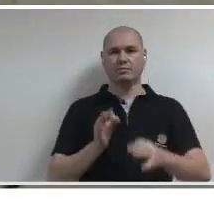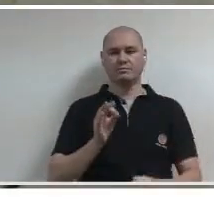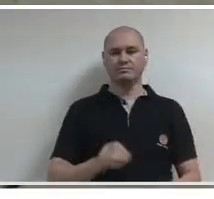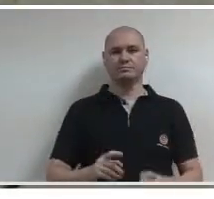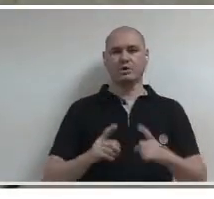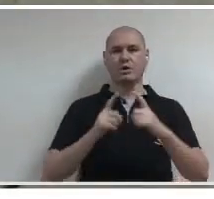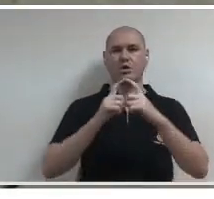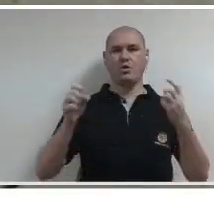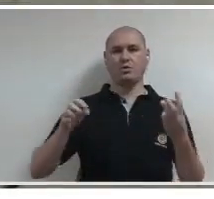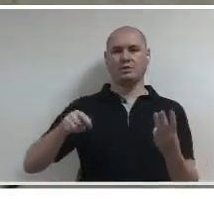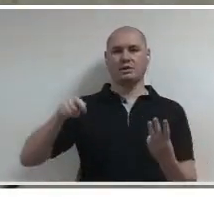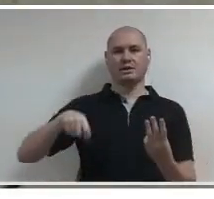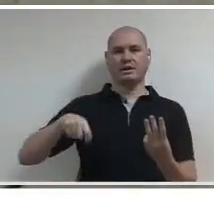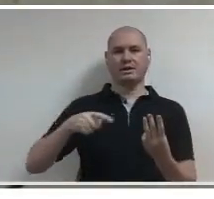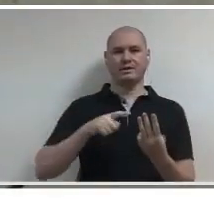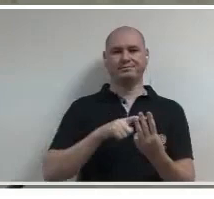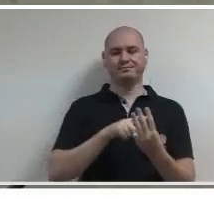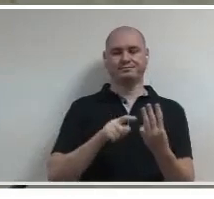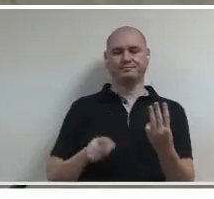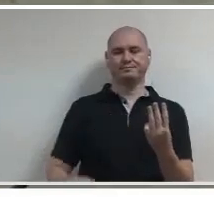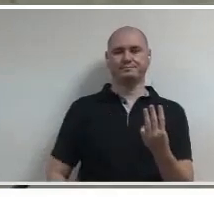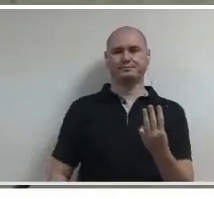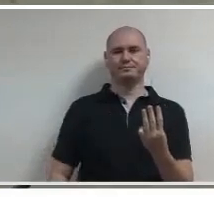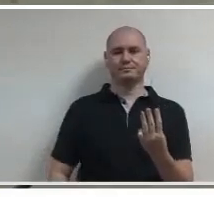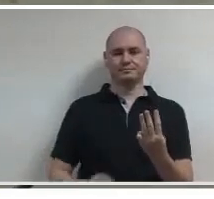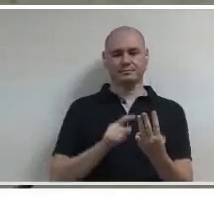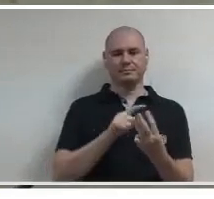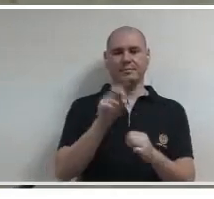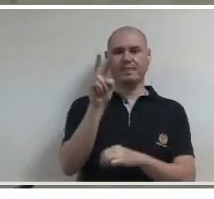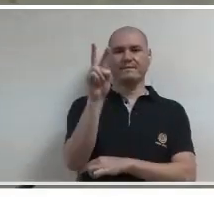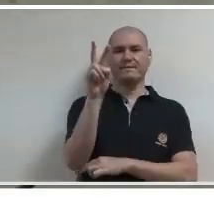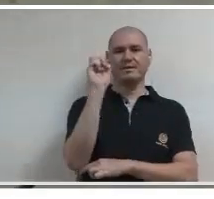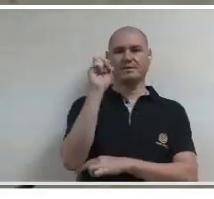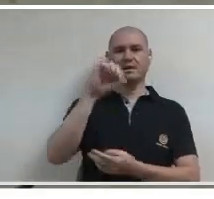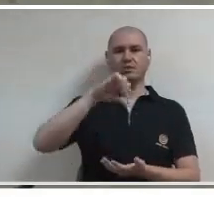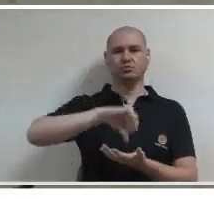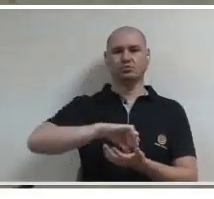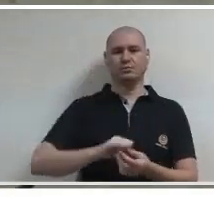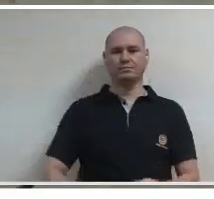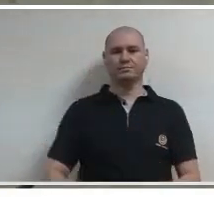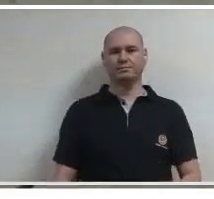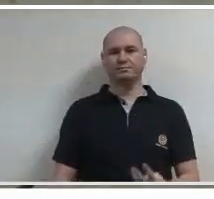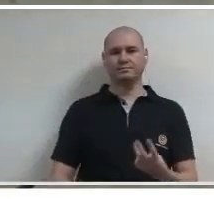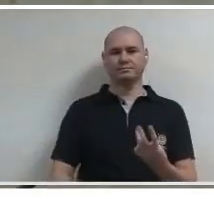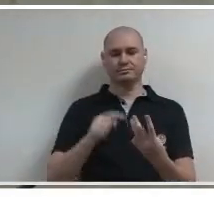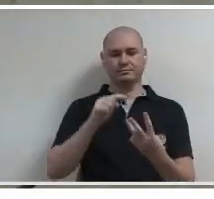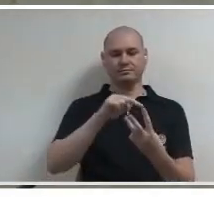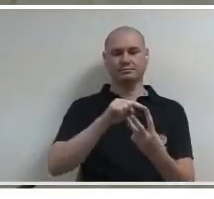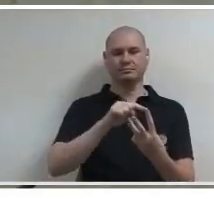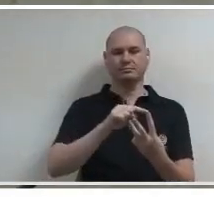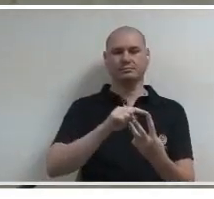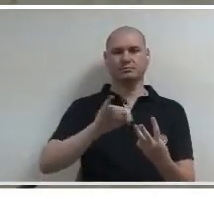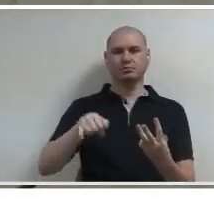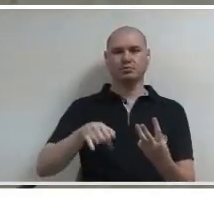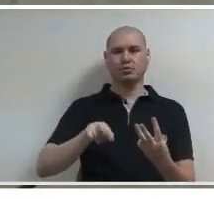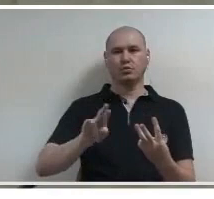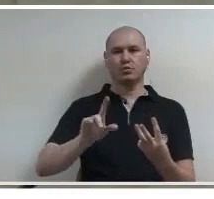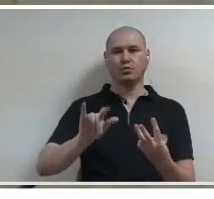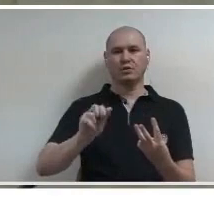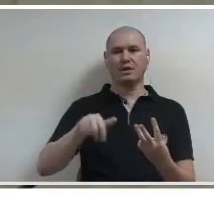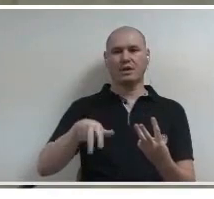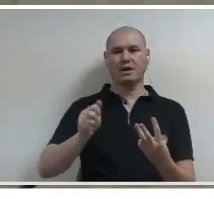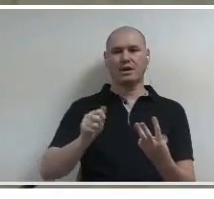Jeija Hueya, Coabe Cuate. A ver, ya abreco, agente fiscal para Guadupe,